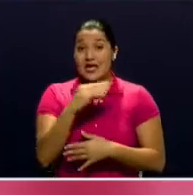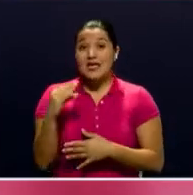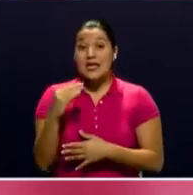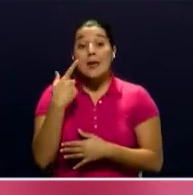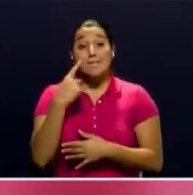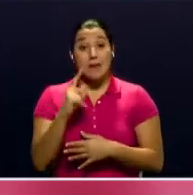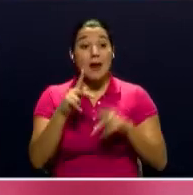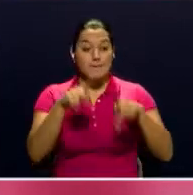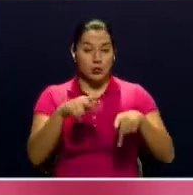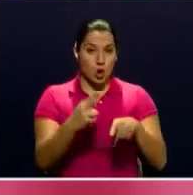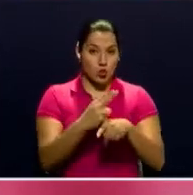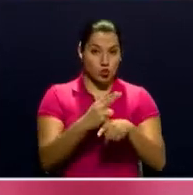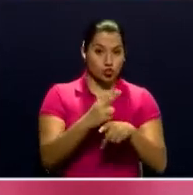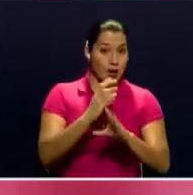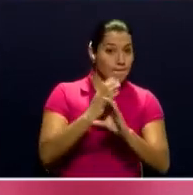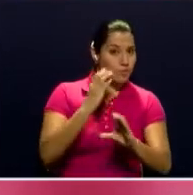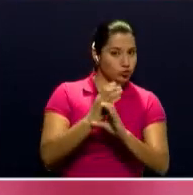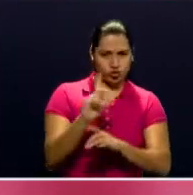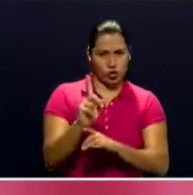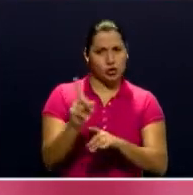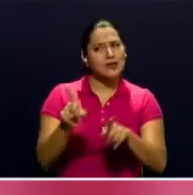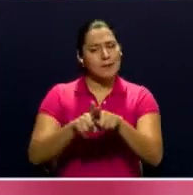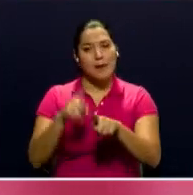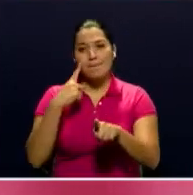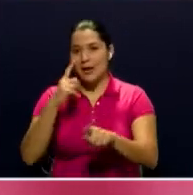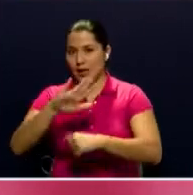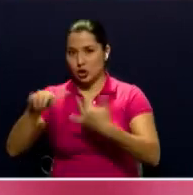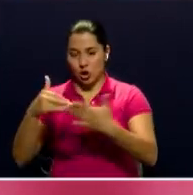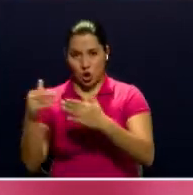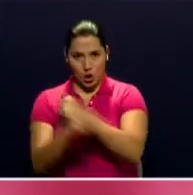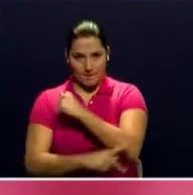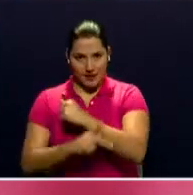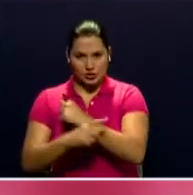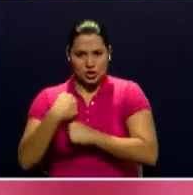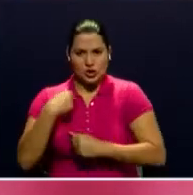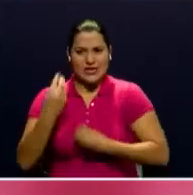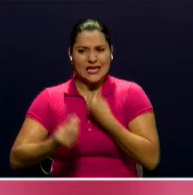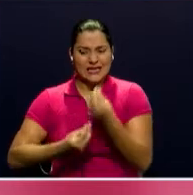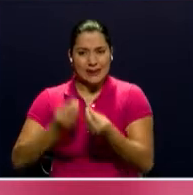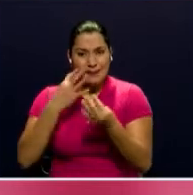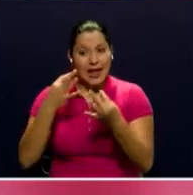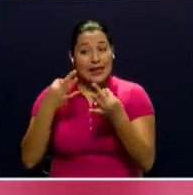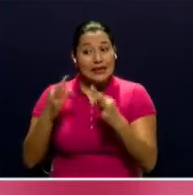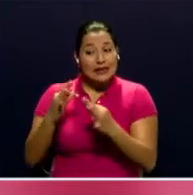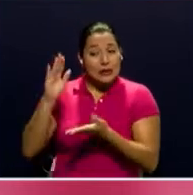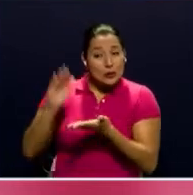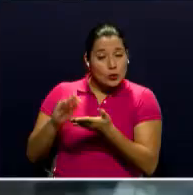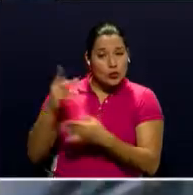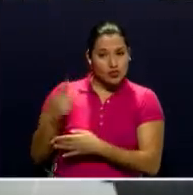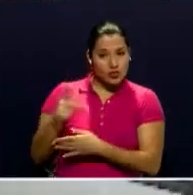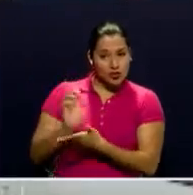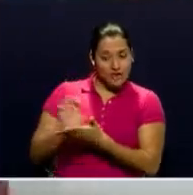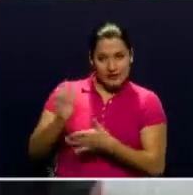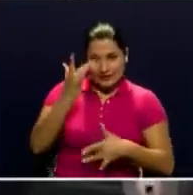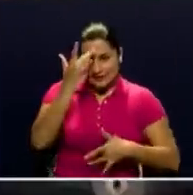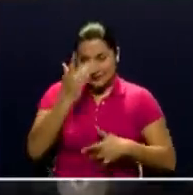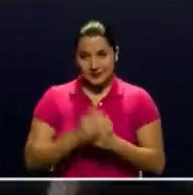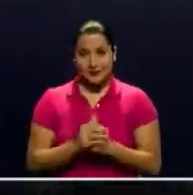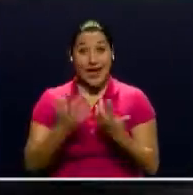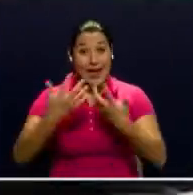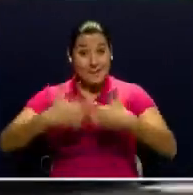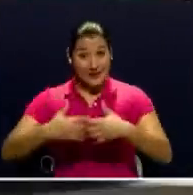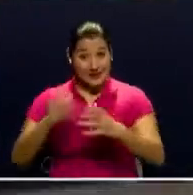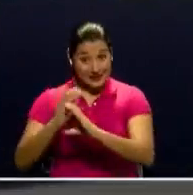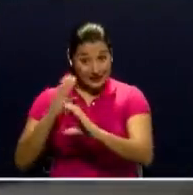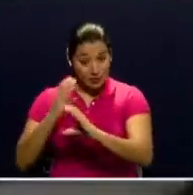para los usuarios de autobús, sino para todo el país. ¿Qué medidas debo tomar para minimizar el riesgo y evitar este contagio? Las empresas